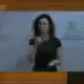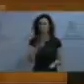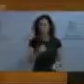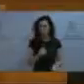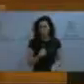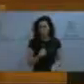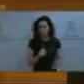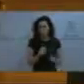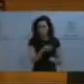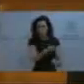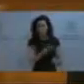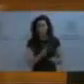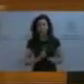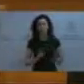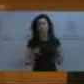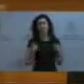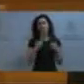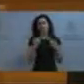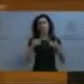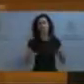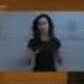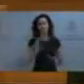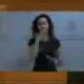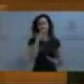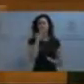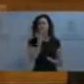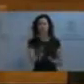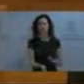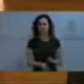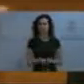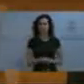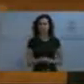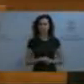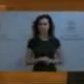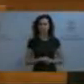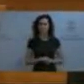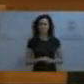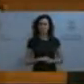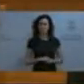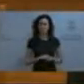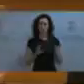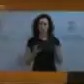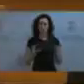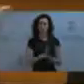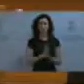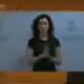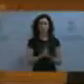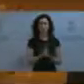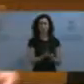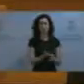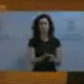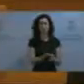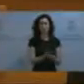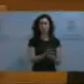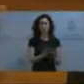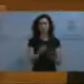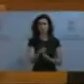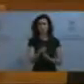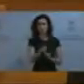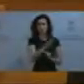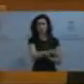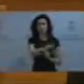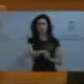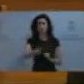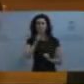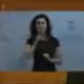que usted ha dado respuesta, a pesar de que eran ridículas, por supuesto. Pero todas las peticiones que yo le he ido haciendo en el posterior y que usted siempre